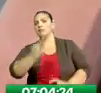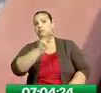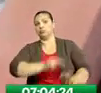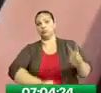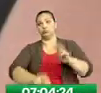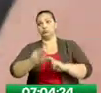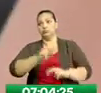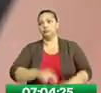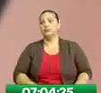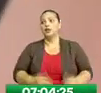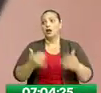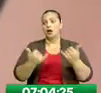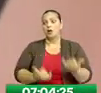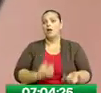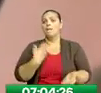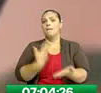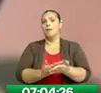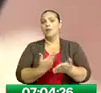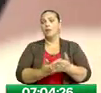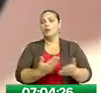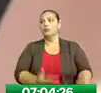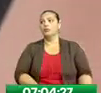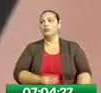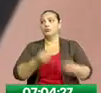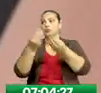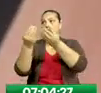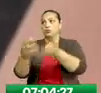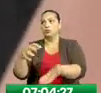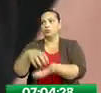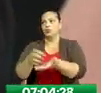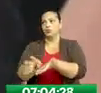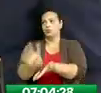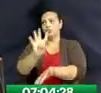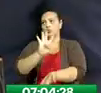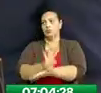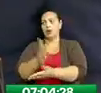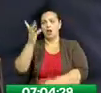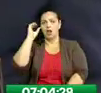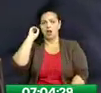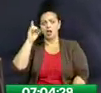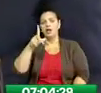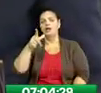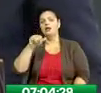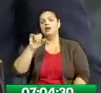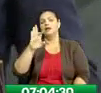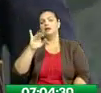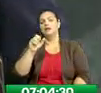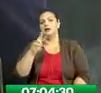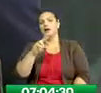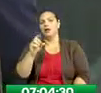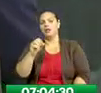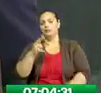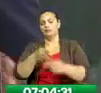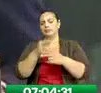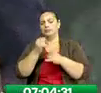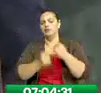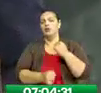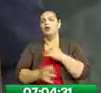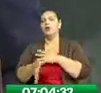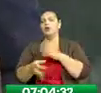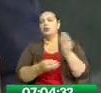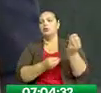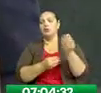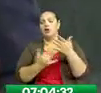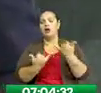propuesta. Litardo instó a esta mesa legislativa a acelerar el trabajo. Pero hay que ser un poco más proactivos para garantizar que esta ley se